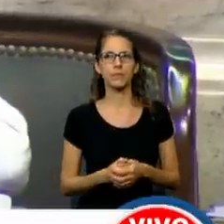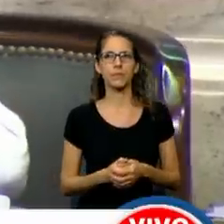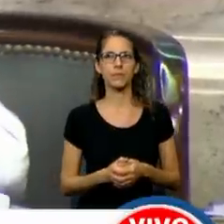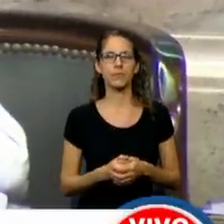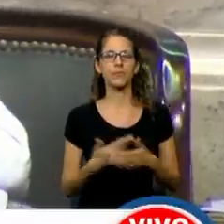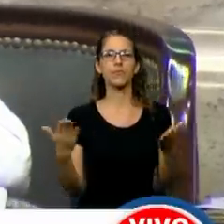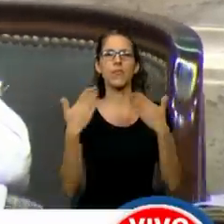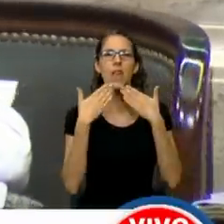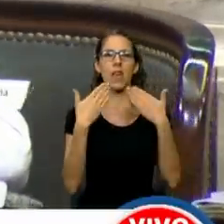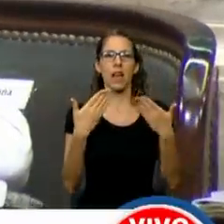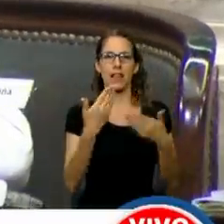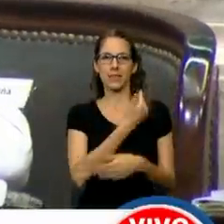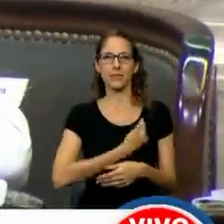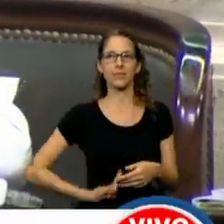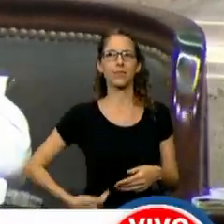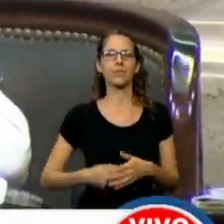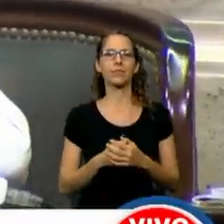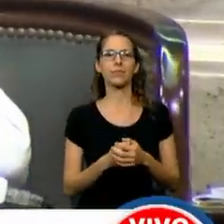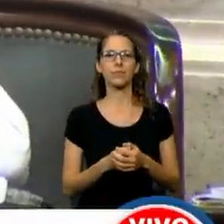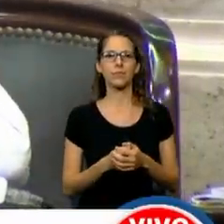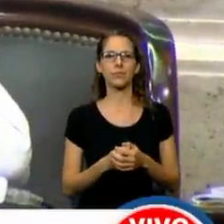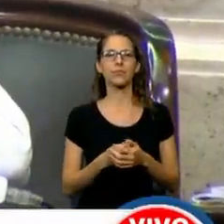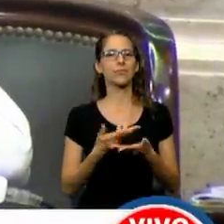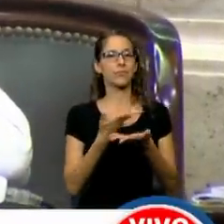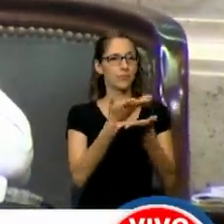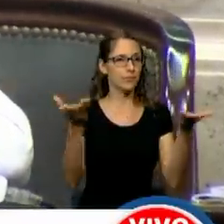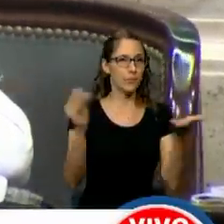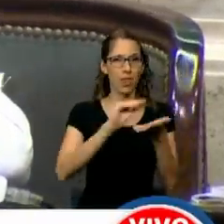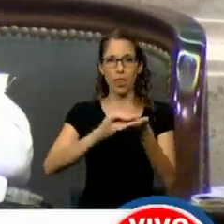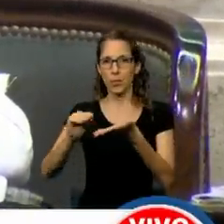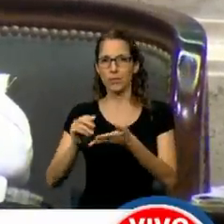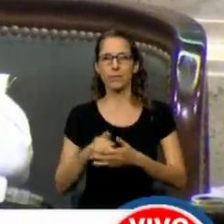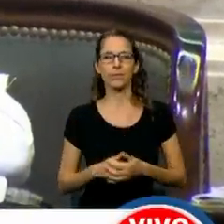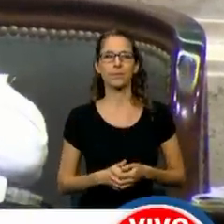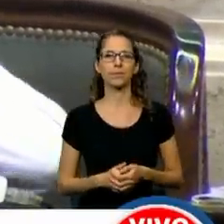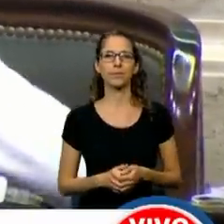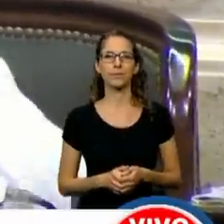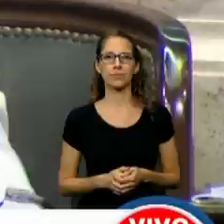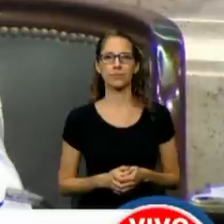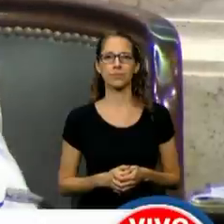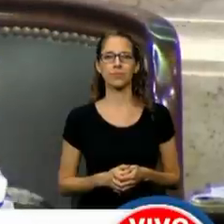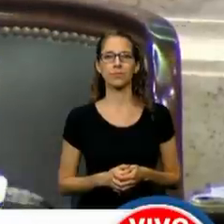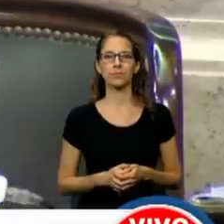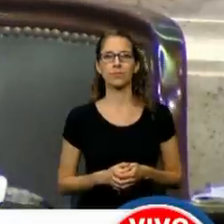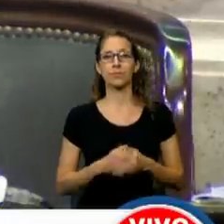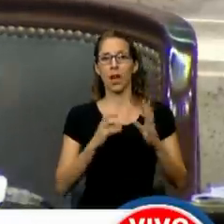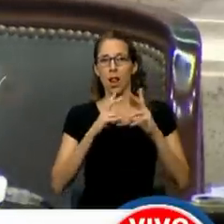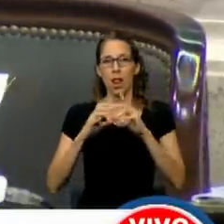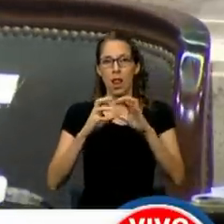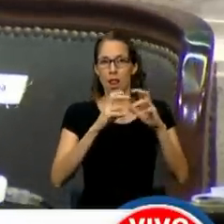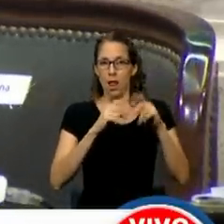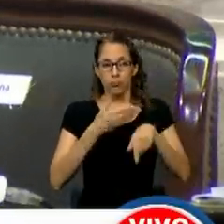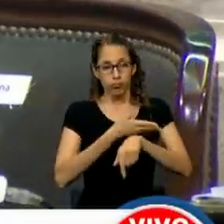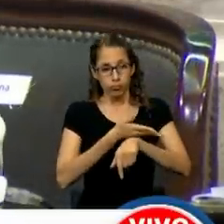muchas gracias señor presidente señores diputados a esta altura del debate debemos